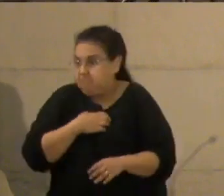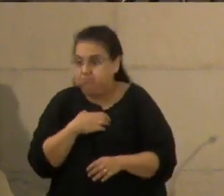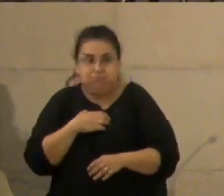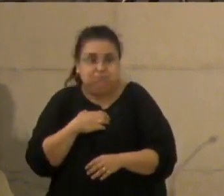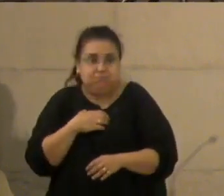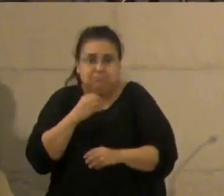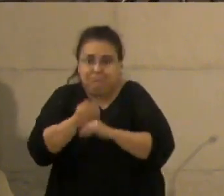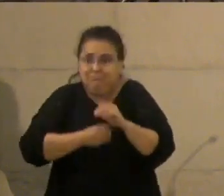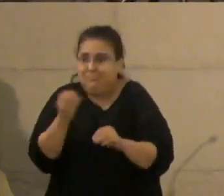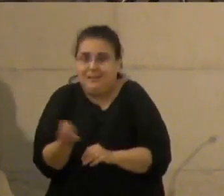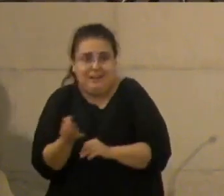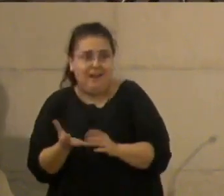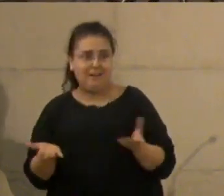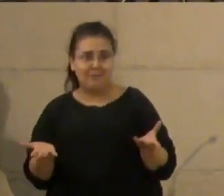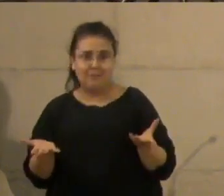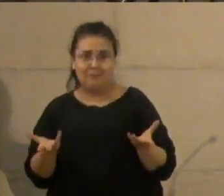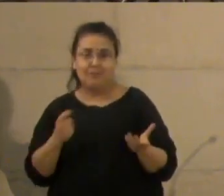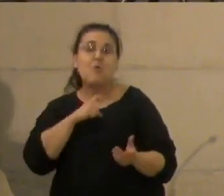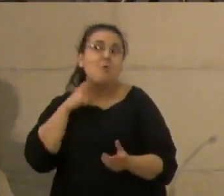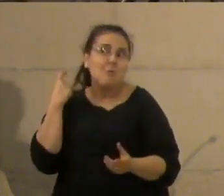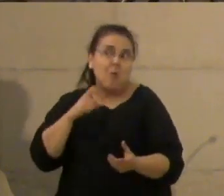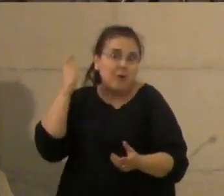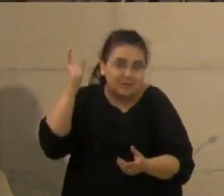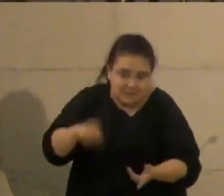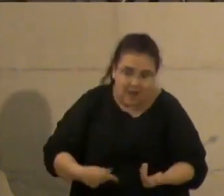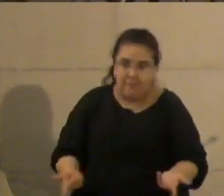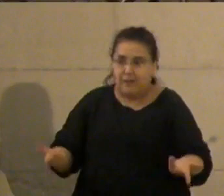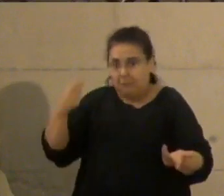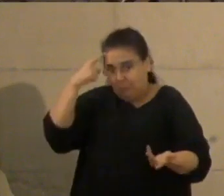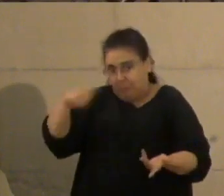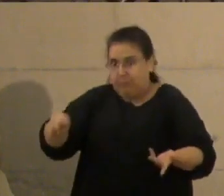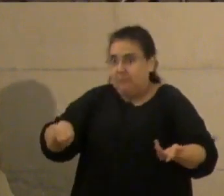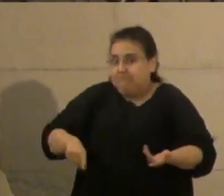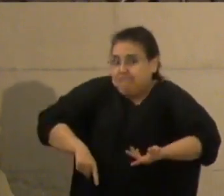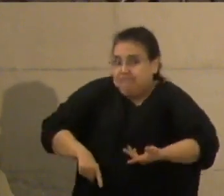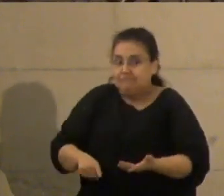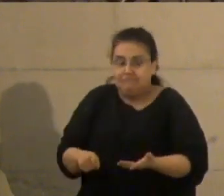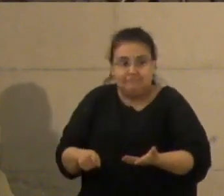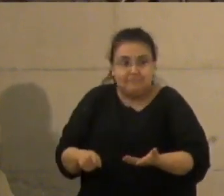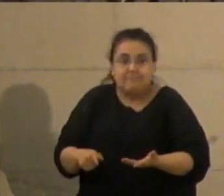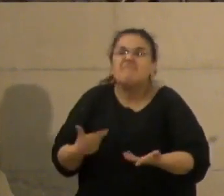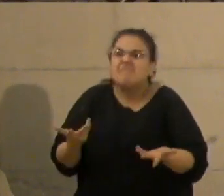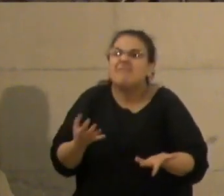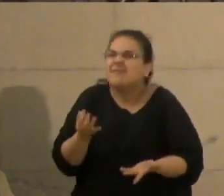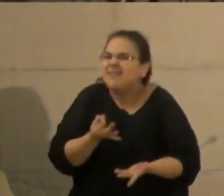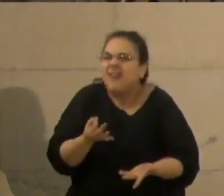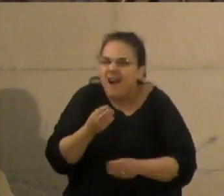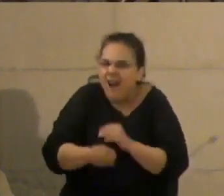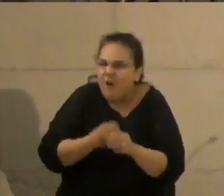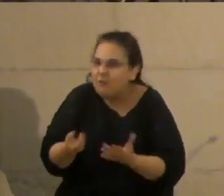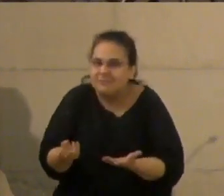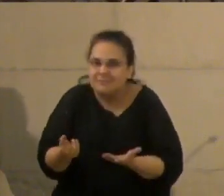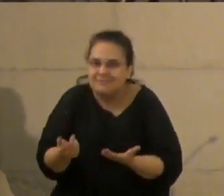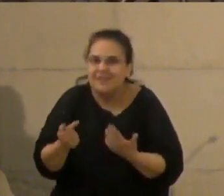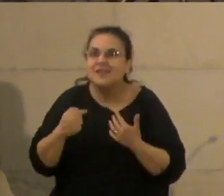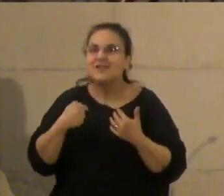Los sacerdotes de mi parroquia sabrán lo que es más conveniente. Si no puedo, yo lo que hago es que me pongo de rodillas y sé